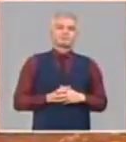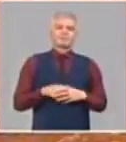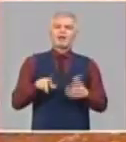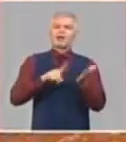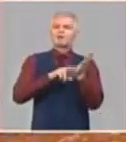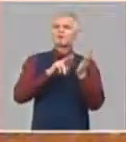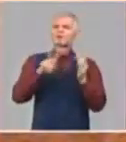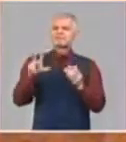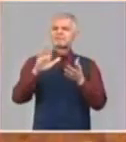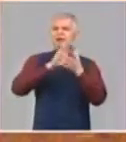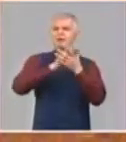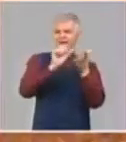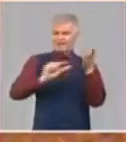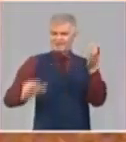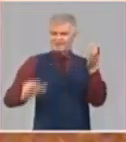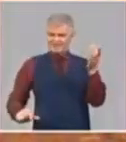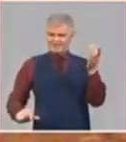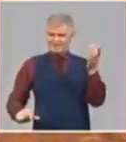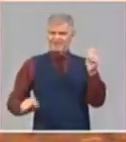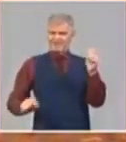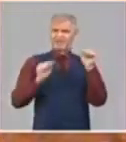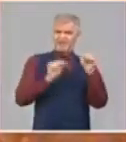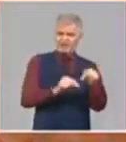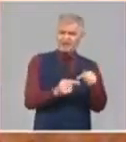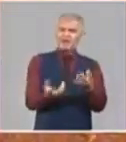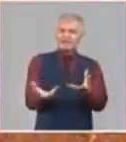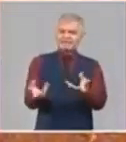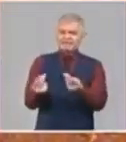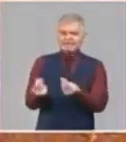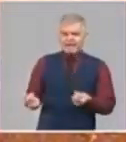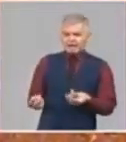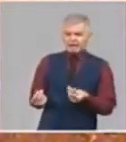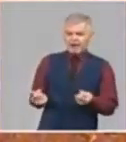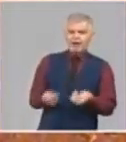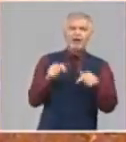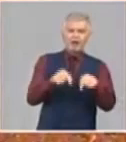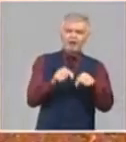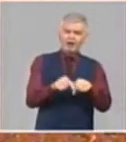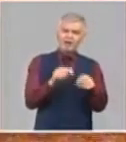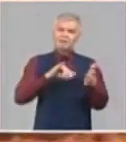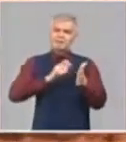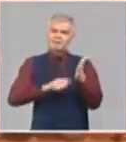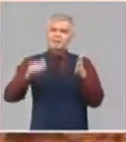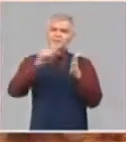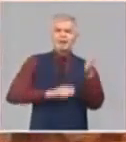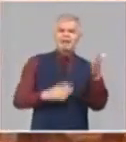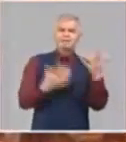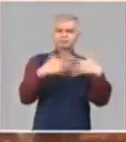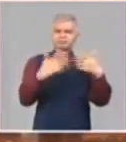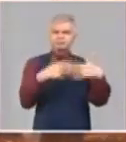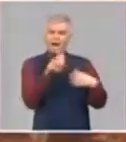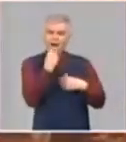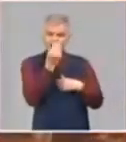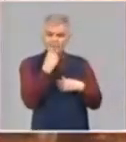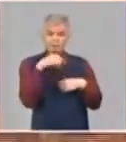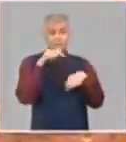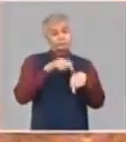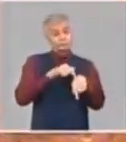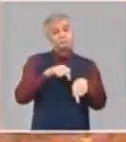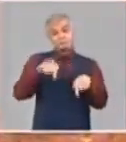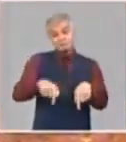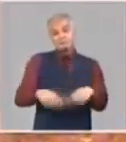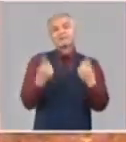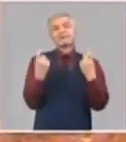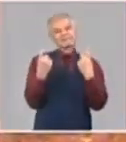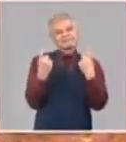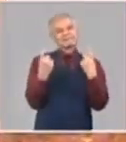La provincia de Mayabeque se recupera en las tierras como parte de la estrategia para la producción de alimentos justo cuando se hace necesario